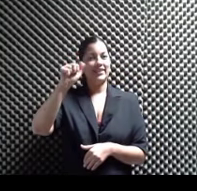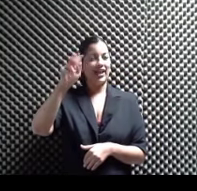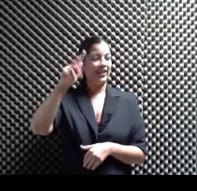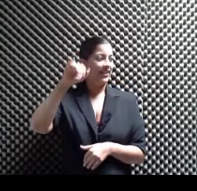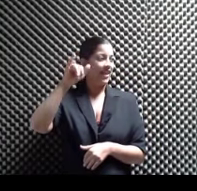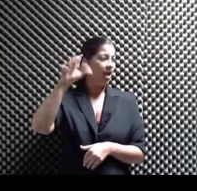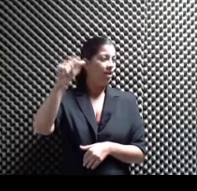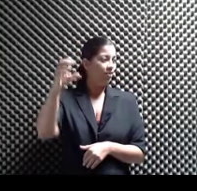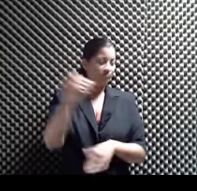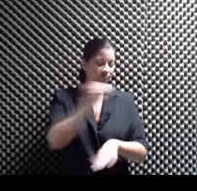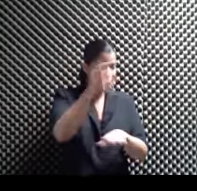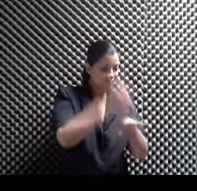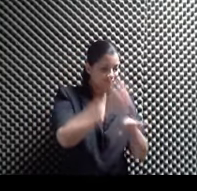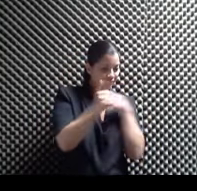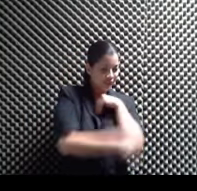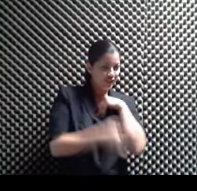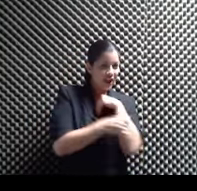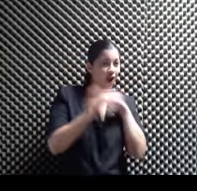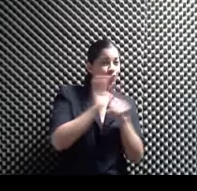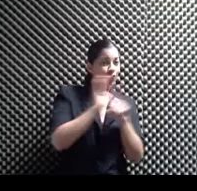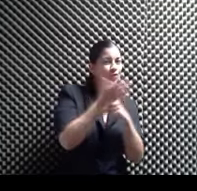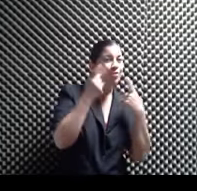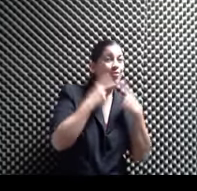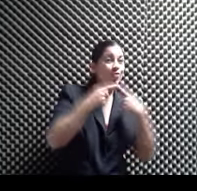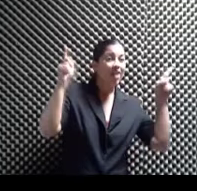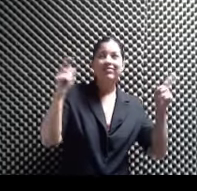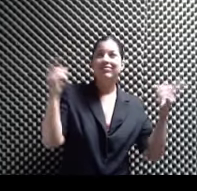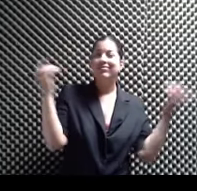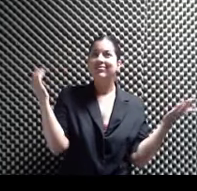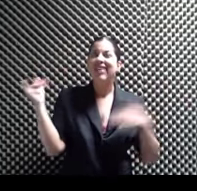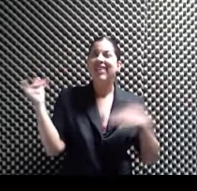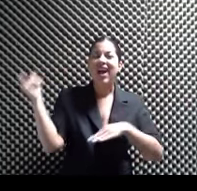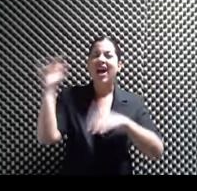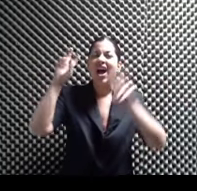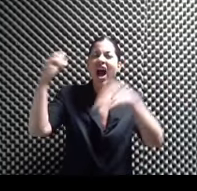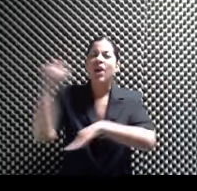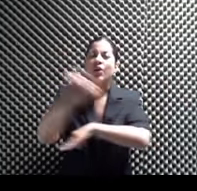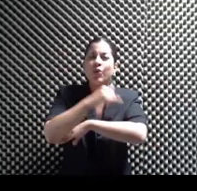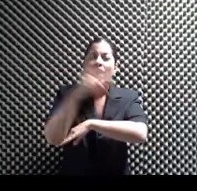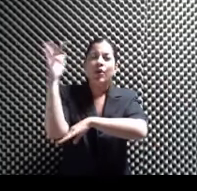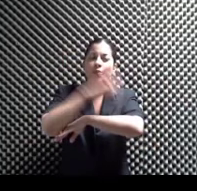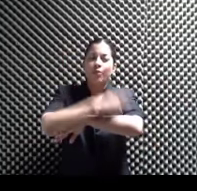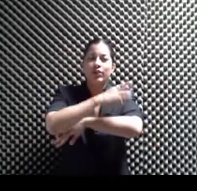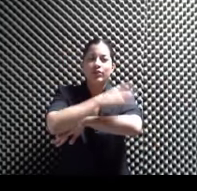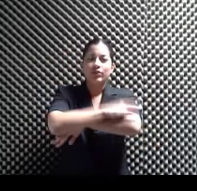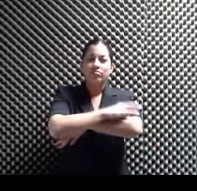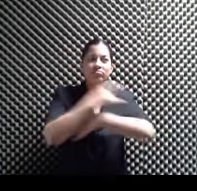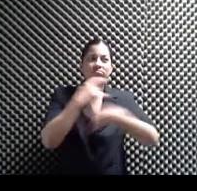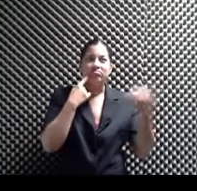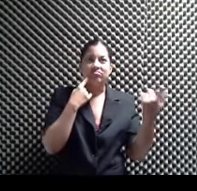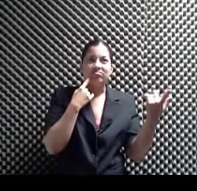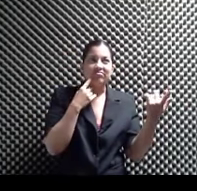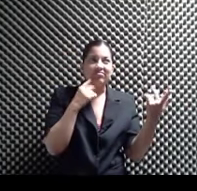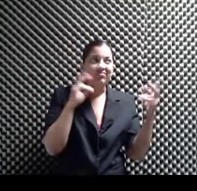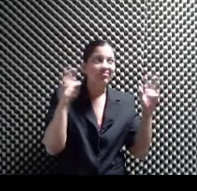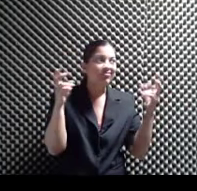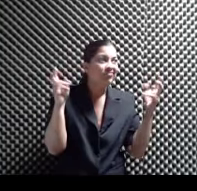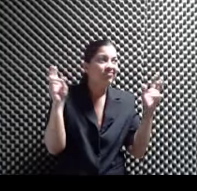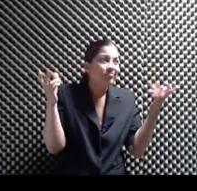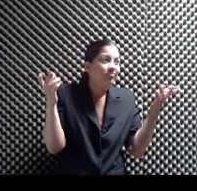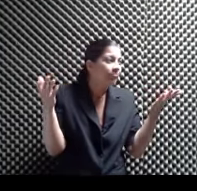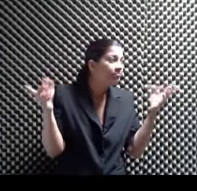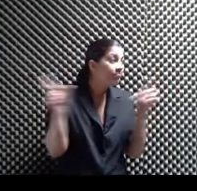Porque él no tiene algo De un aeropuerto Si Tu sabes que ahora Está el tema de voz Si Si Algo de un aeropuerto Debería haber un